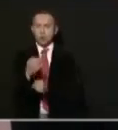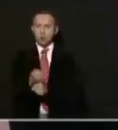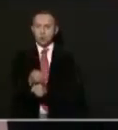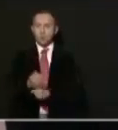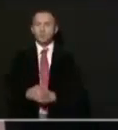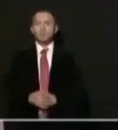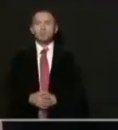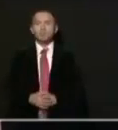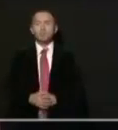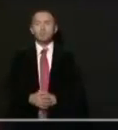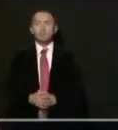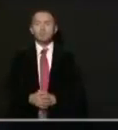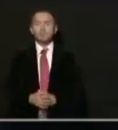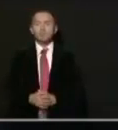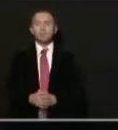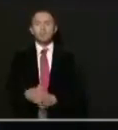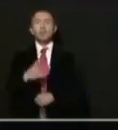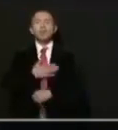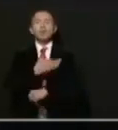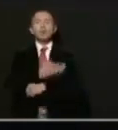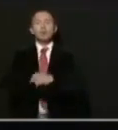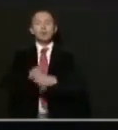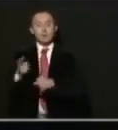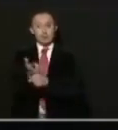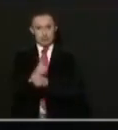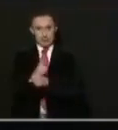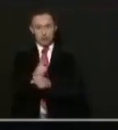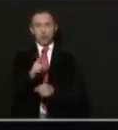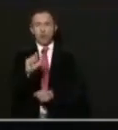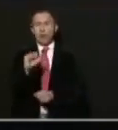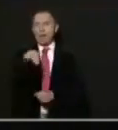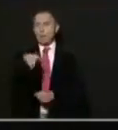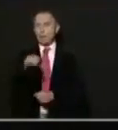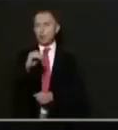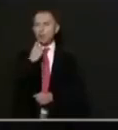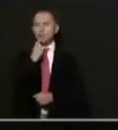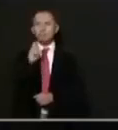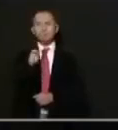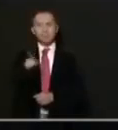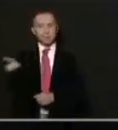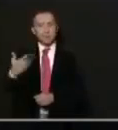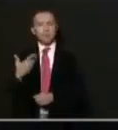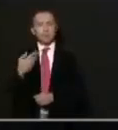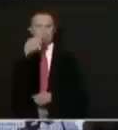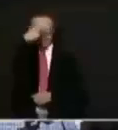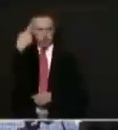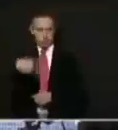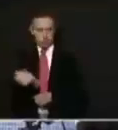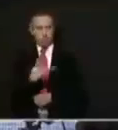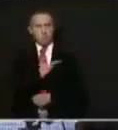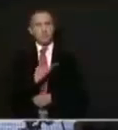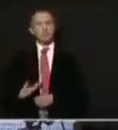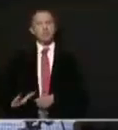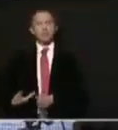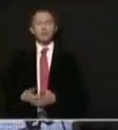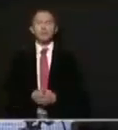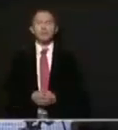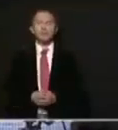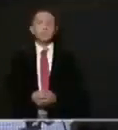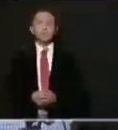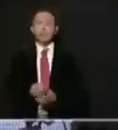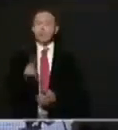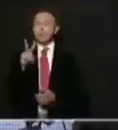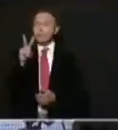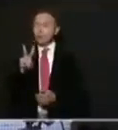Buenas tardes, licenciado Andrés Manuel López Obrador, presidente de México. Es un honor,